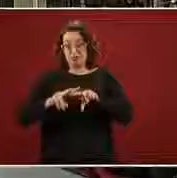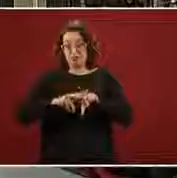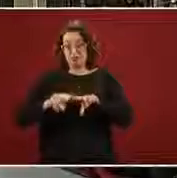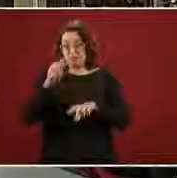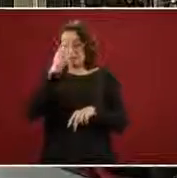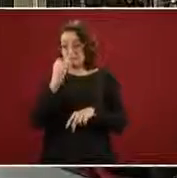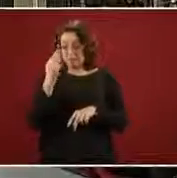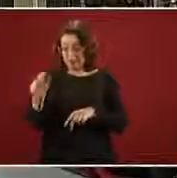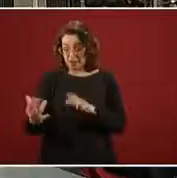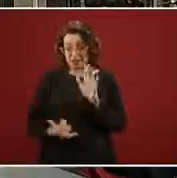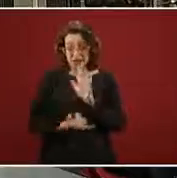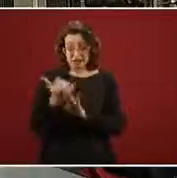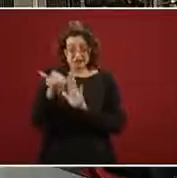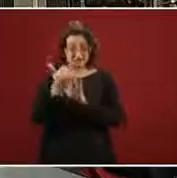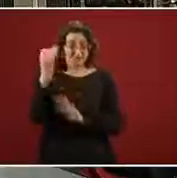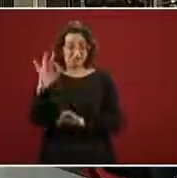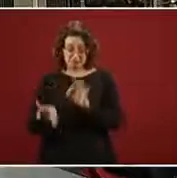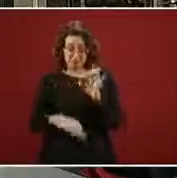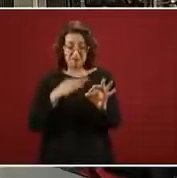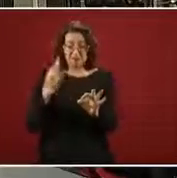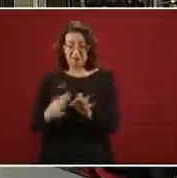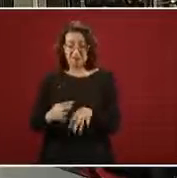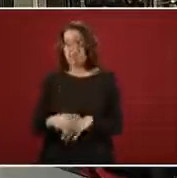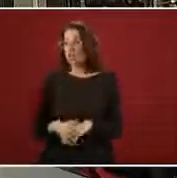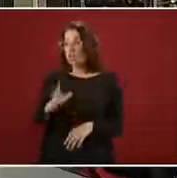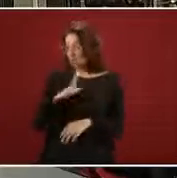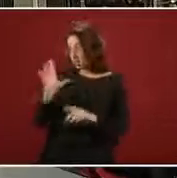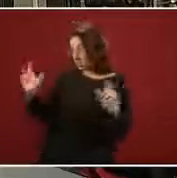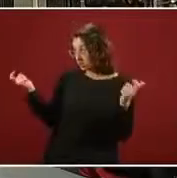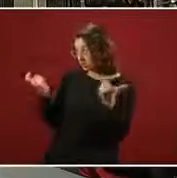a haber inversión? Sí, la inversión